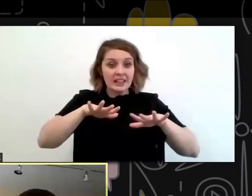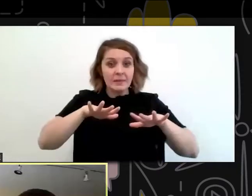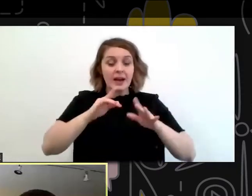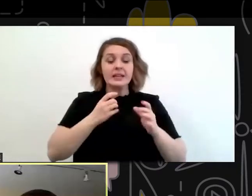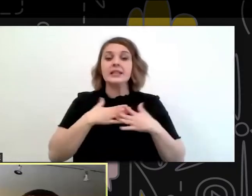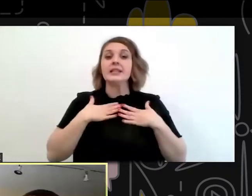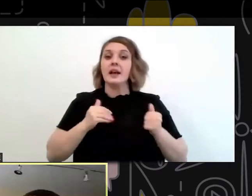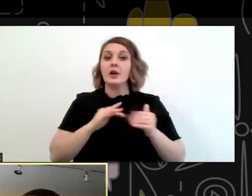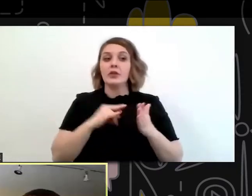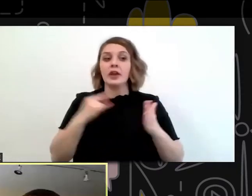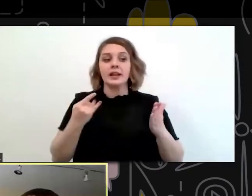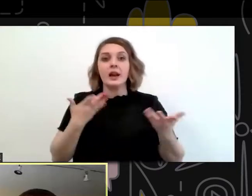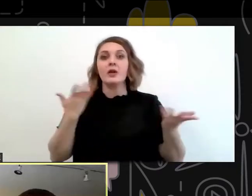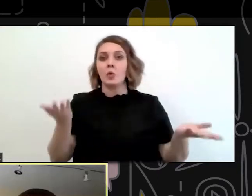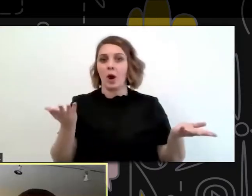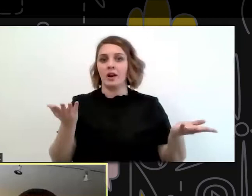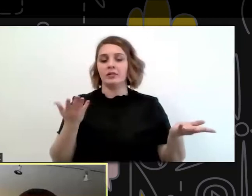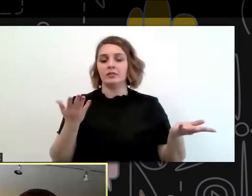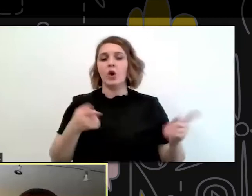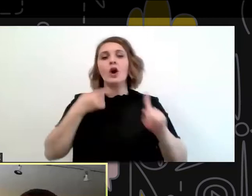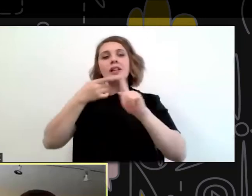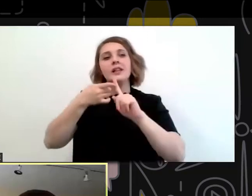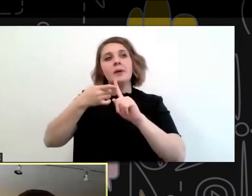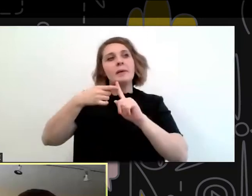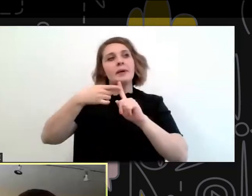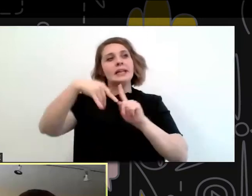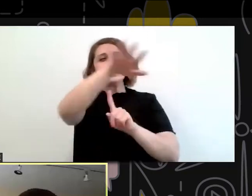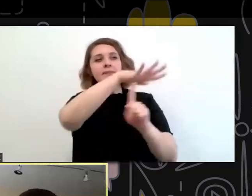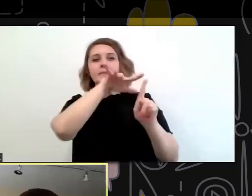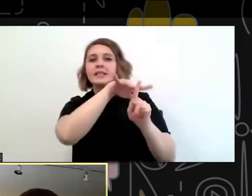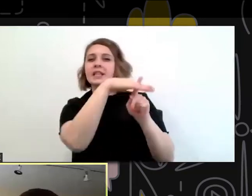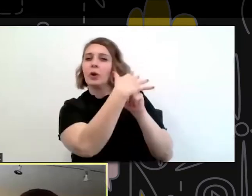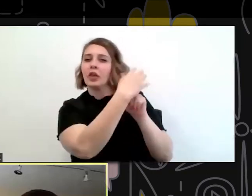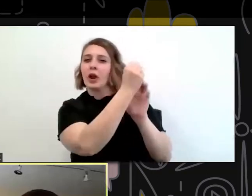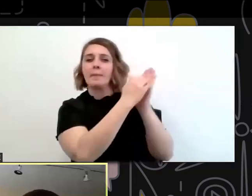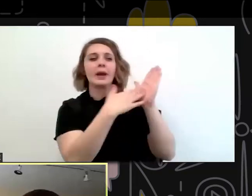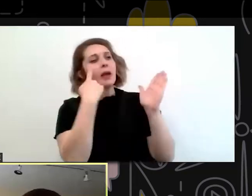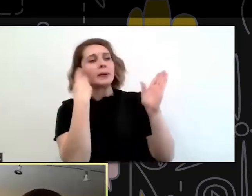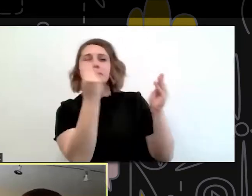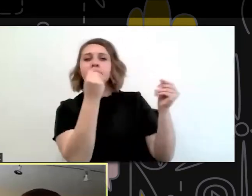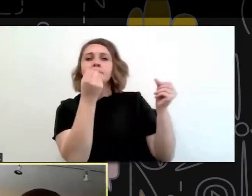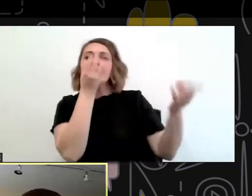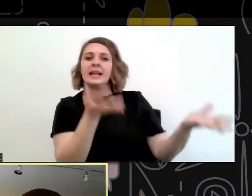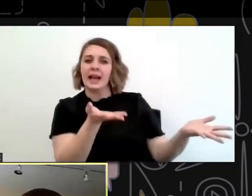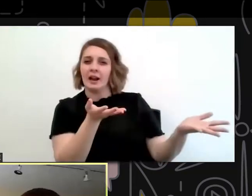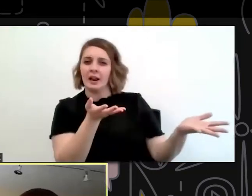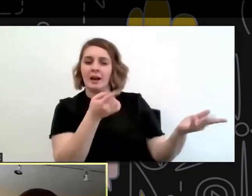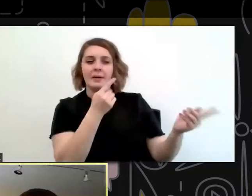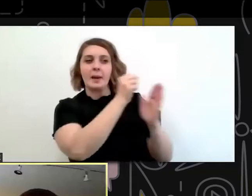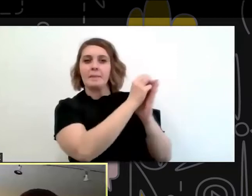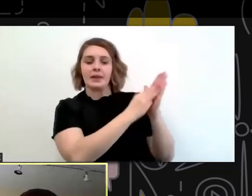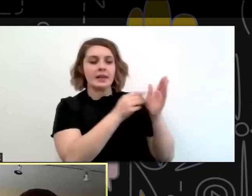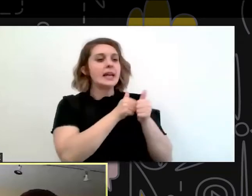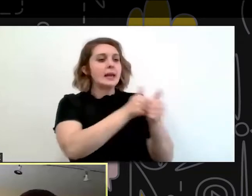digital era realizar un acercamiento al panorama de estas aplicaciones de seguimiento de pacientes